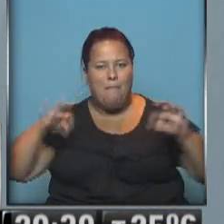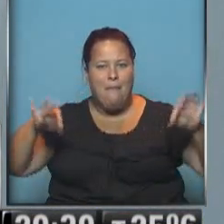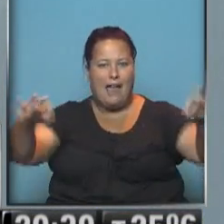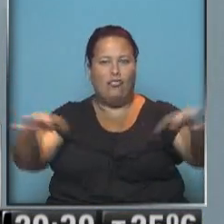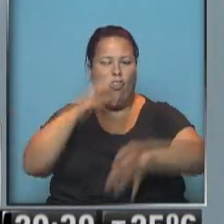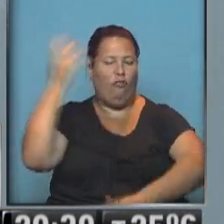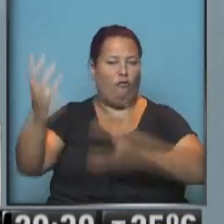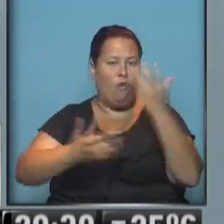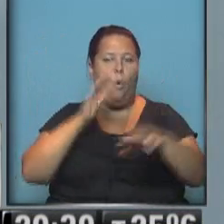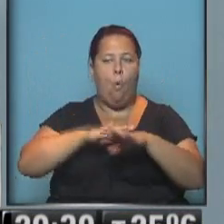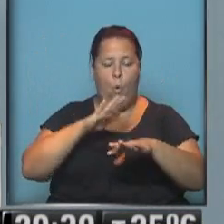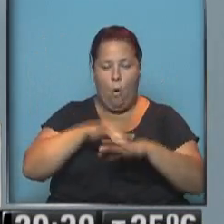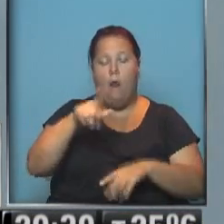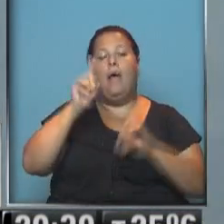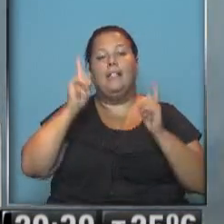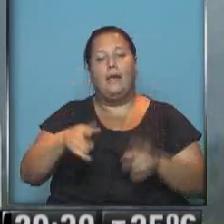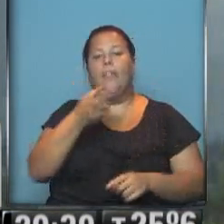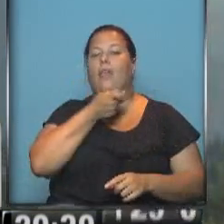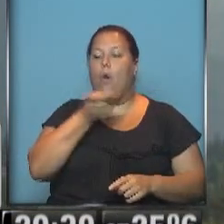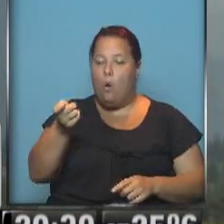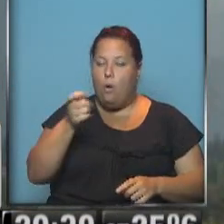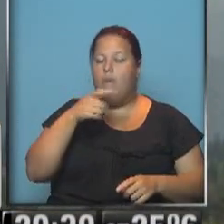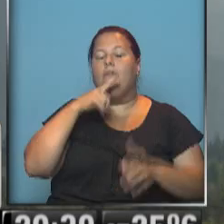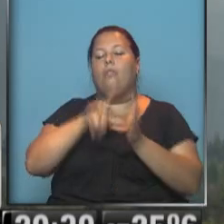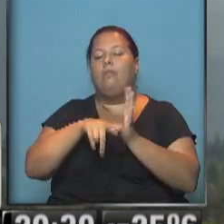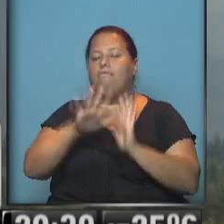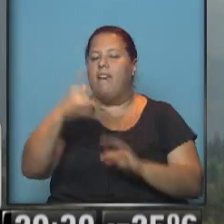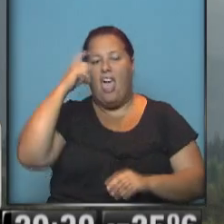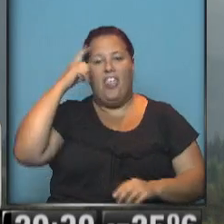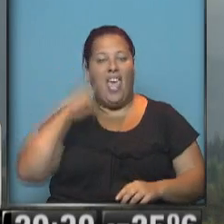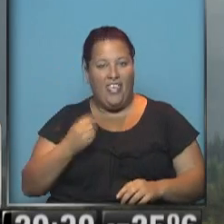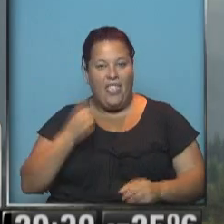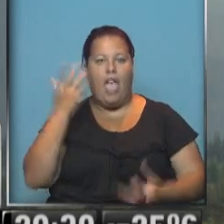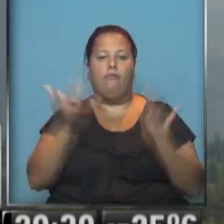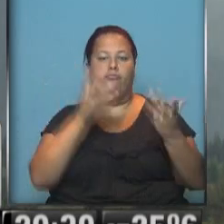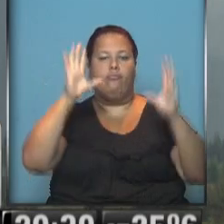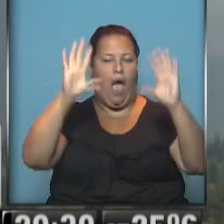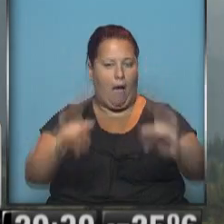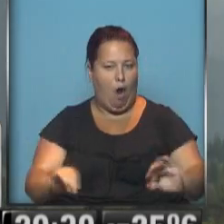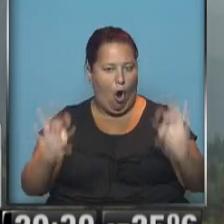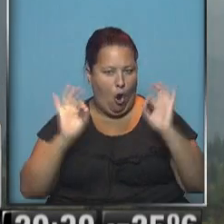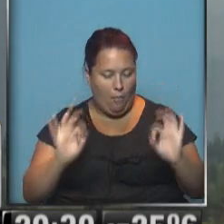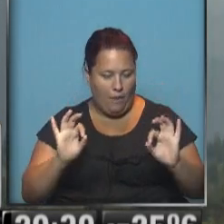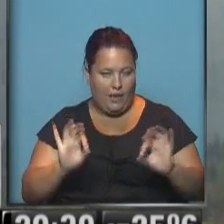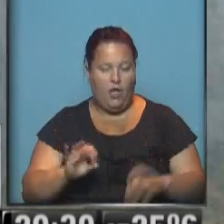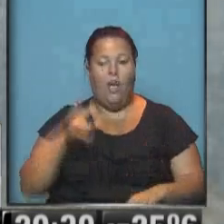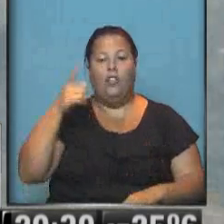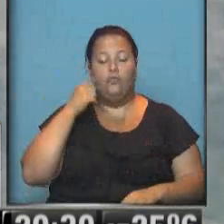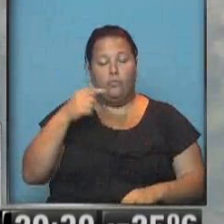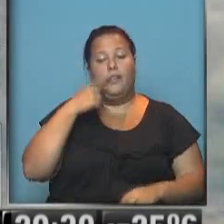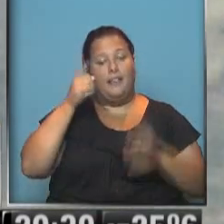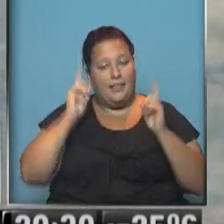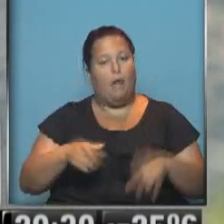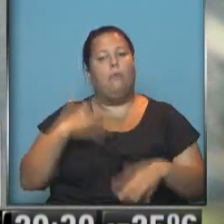aproximadamente 10 días la tarea de apagado definitivo. El funcionario destacó el trabajo de los 320 brigadistas